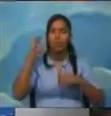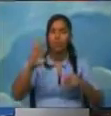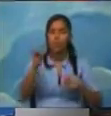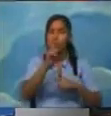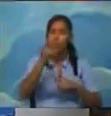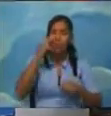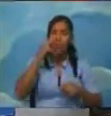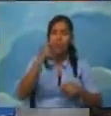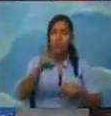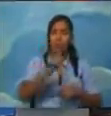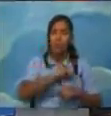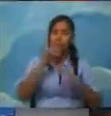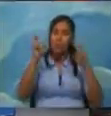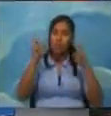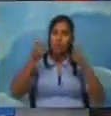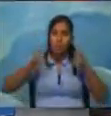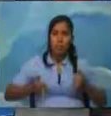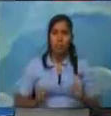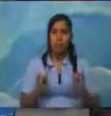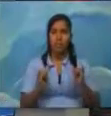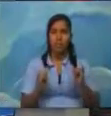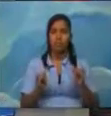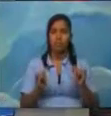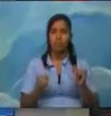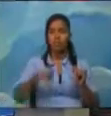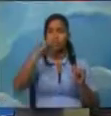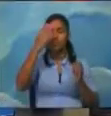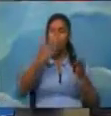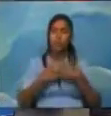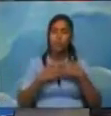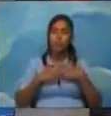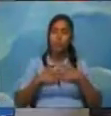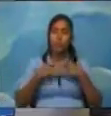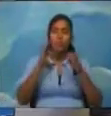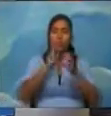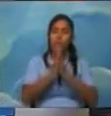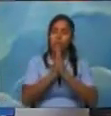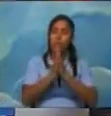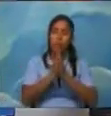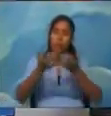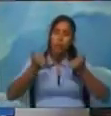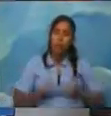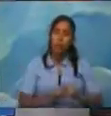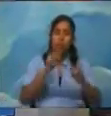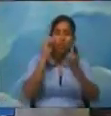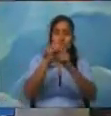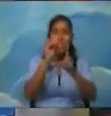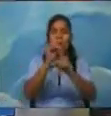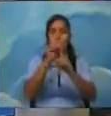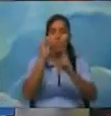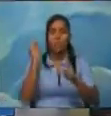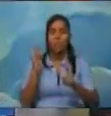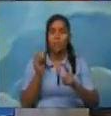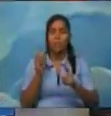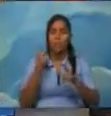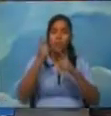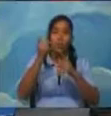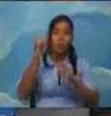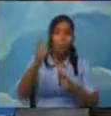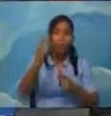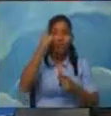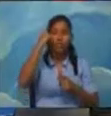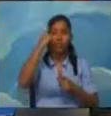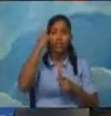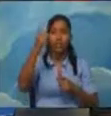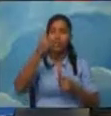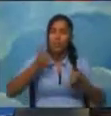ver de nuevo a mi hijo, Dios mío, despiértese loquito. Y un día el muchacho, cuando